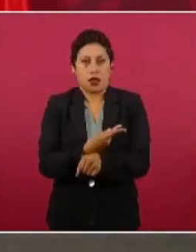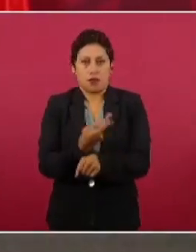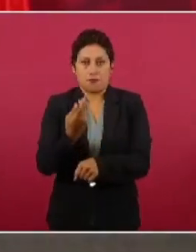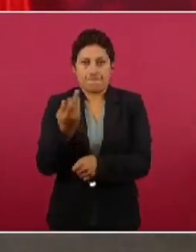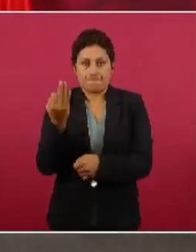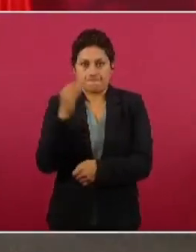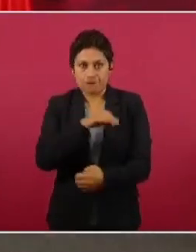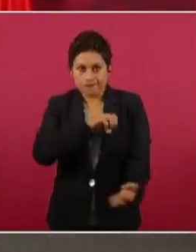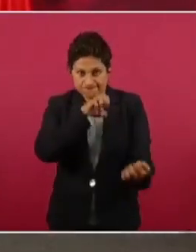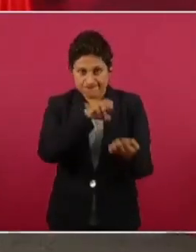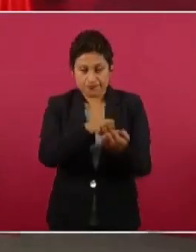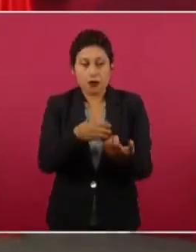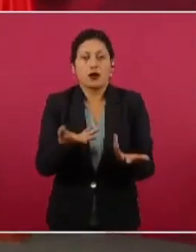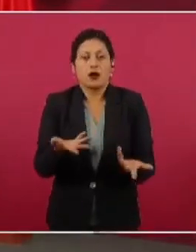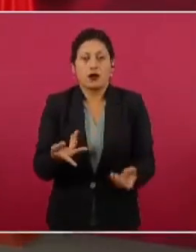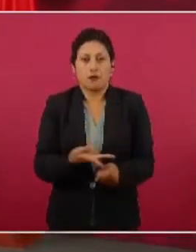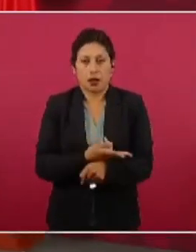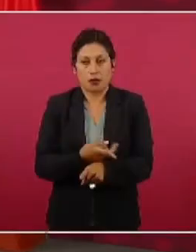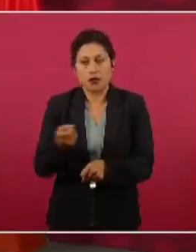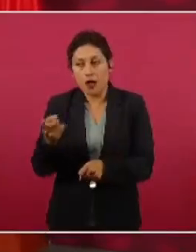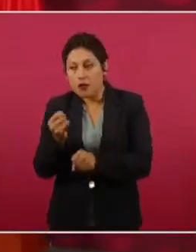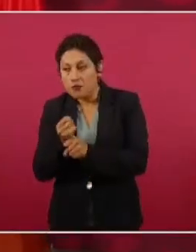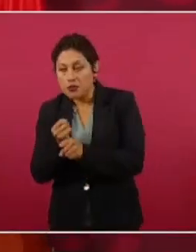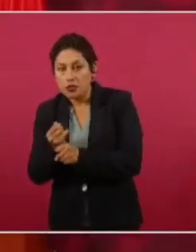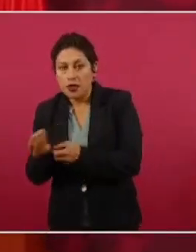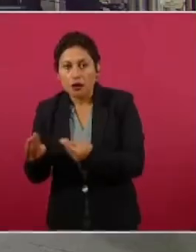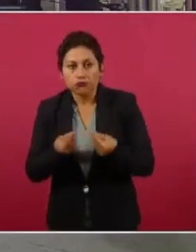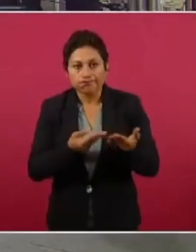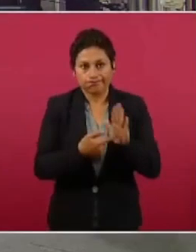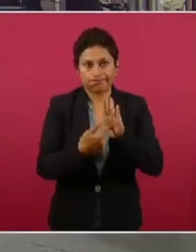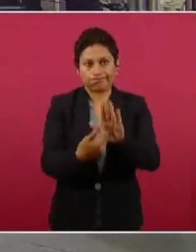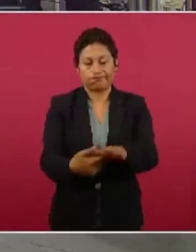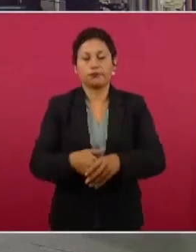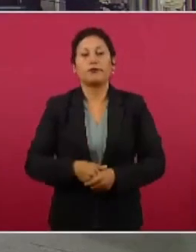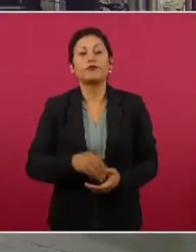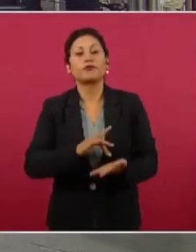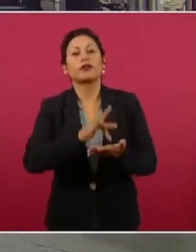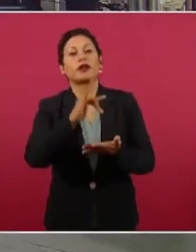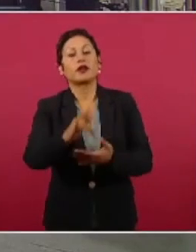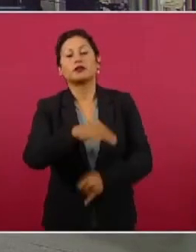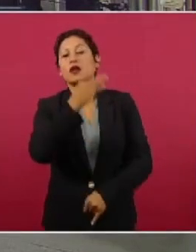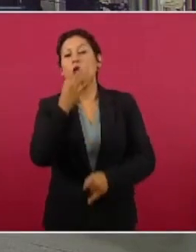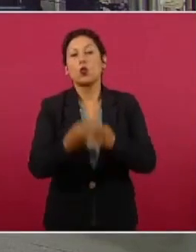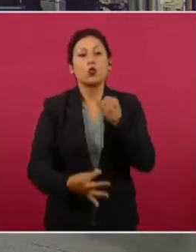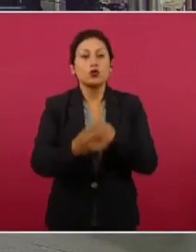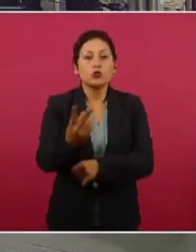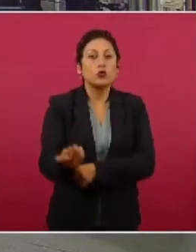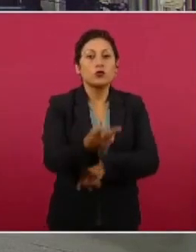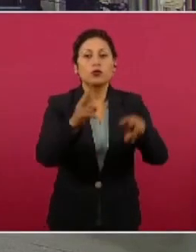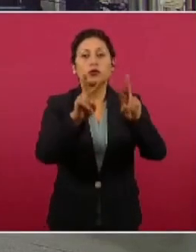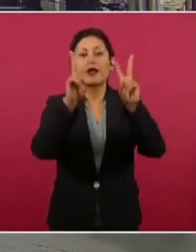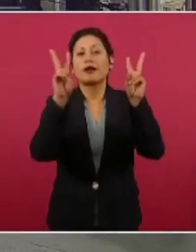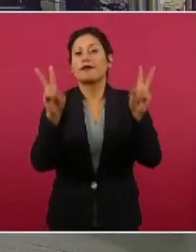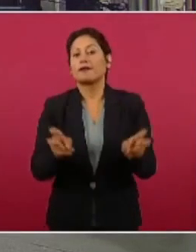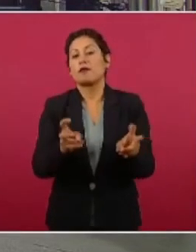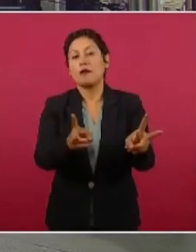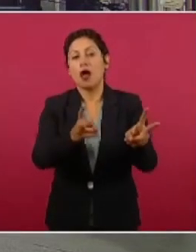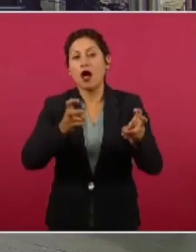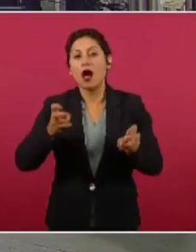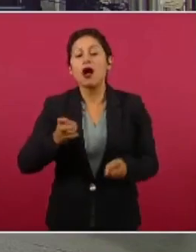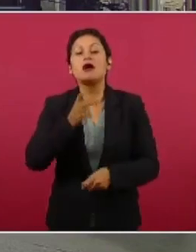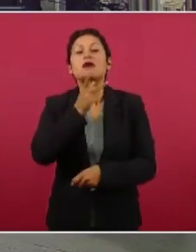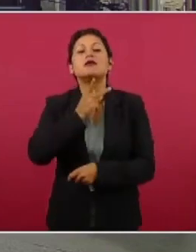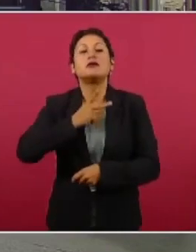en que se está actuando. Bien, presidente. Gracias. Ya finalmente, presidente, el huachicoleo continúa funcionando, pero era